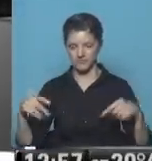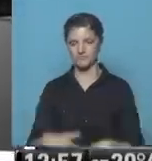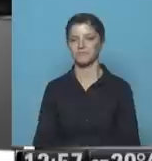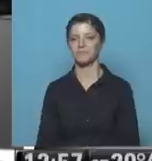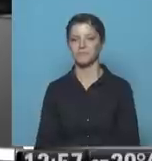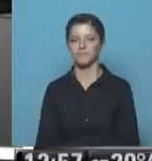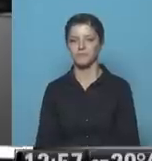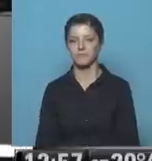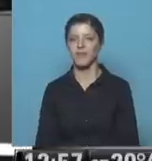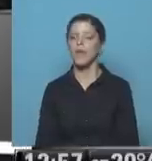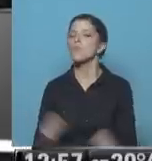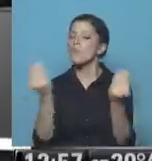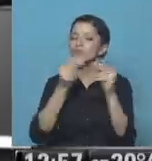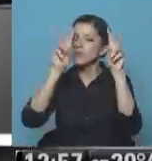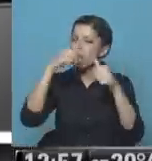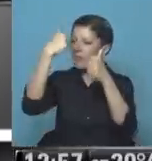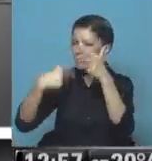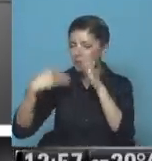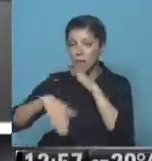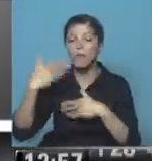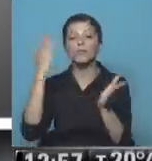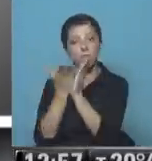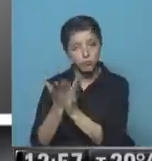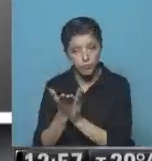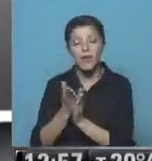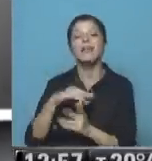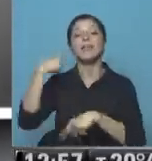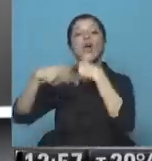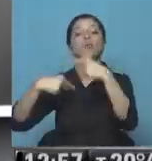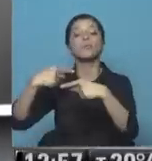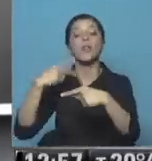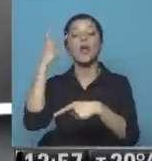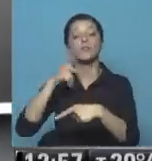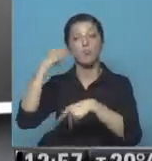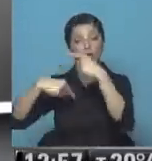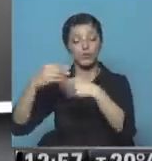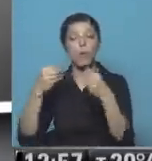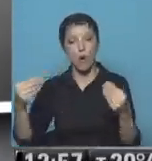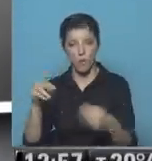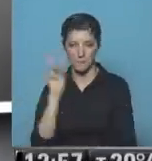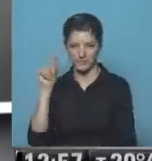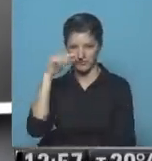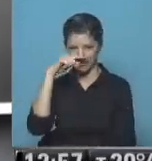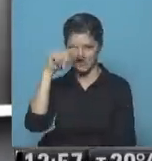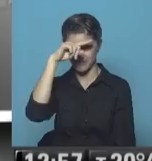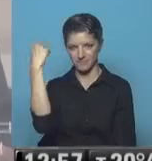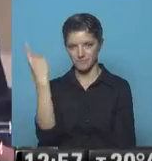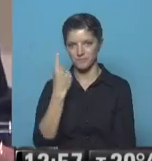4535-0709. Muchísimos temas, y le adelantamos ya, claro, lo que vamos a desarrollar en los próximos bloques aquí en Visión 7 Internacional.